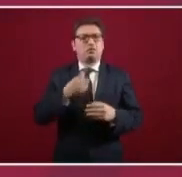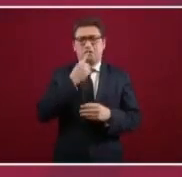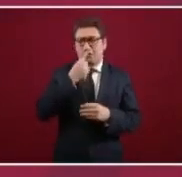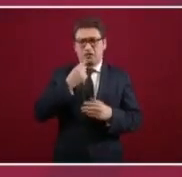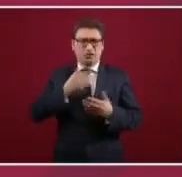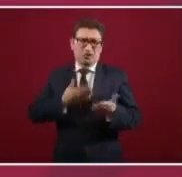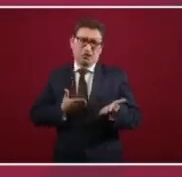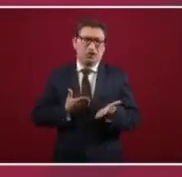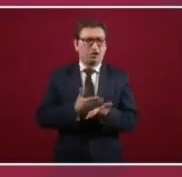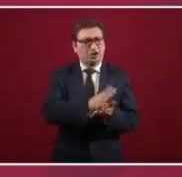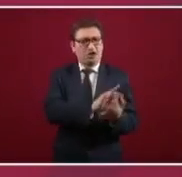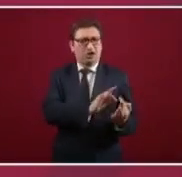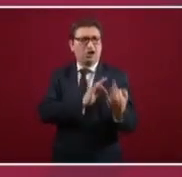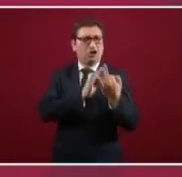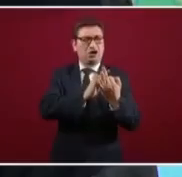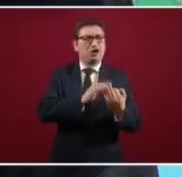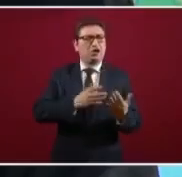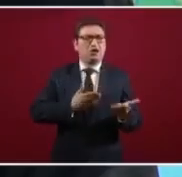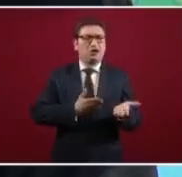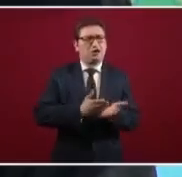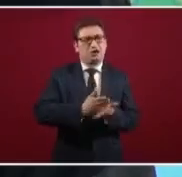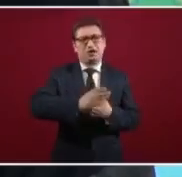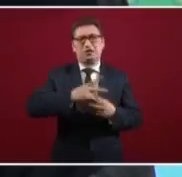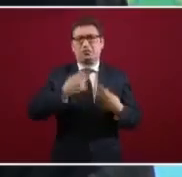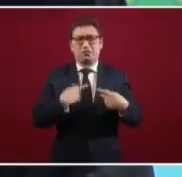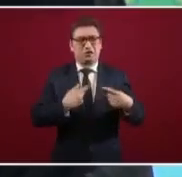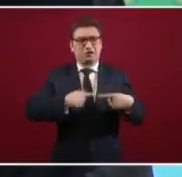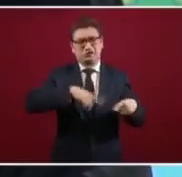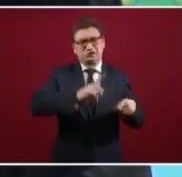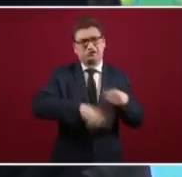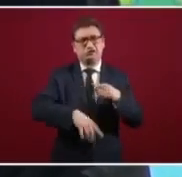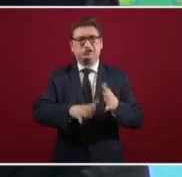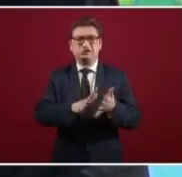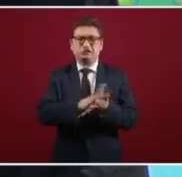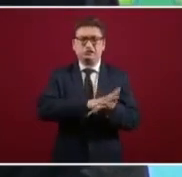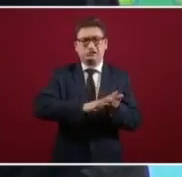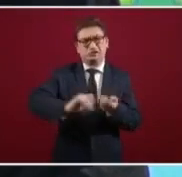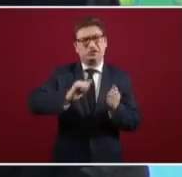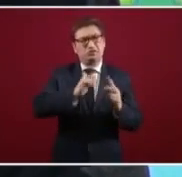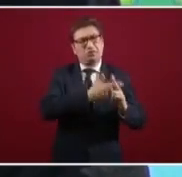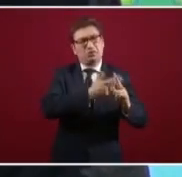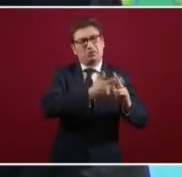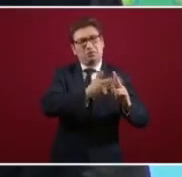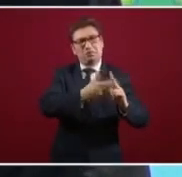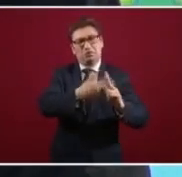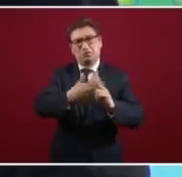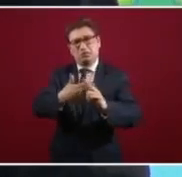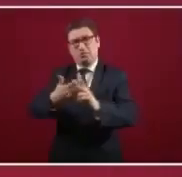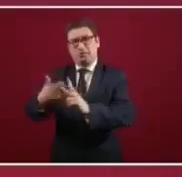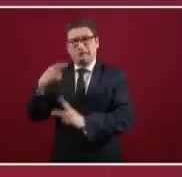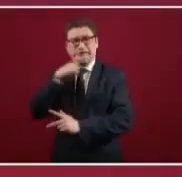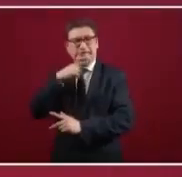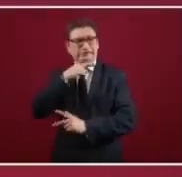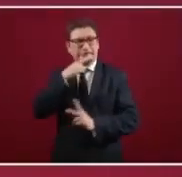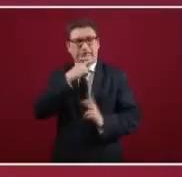confrontación el aniquilar el exterminio el mátalos en caliente